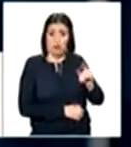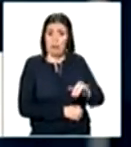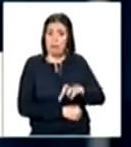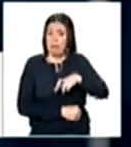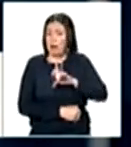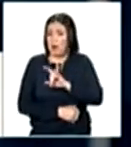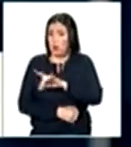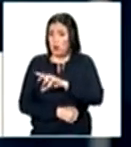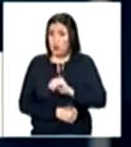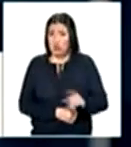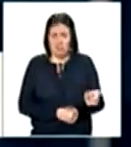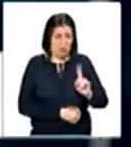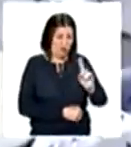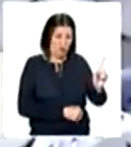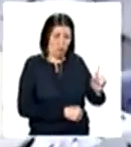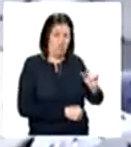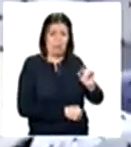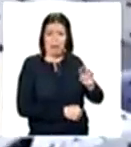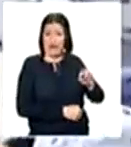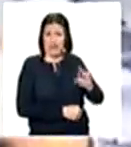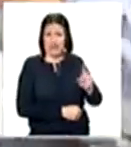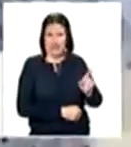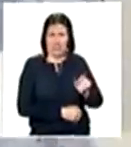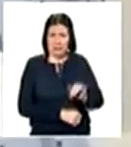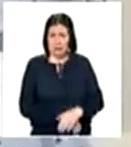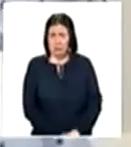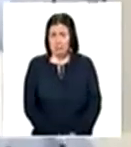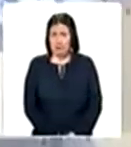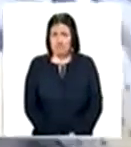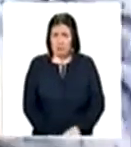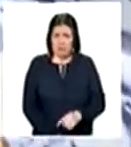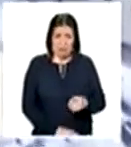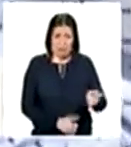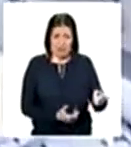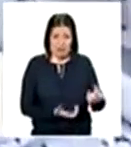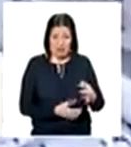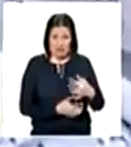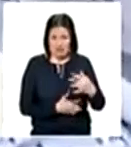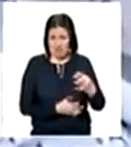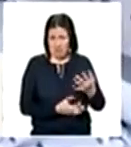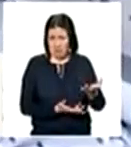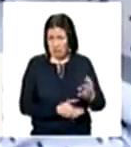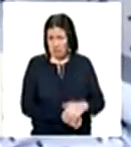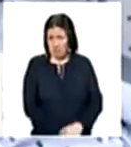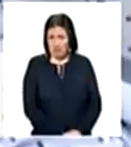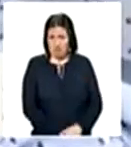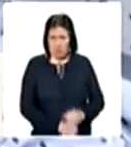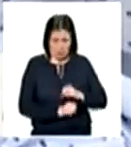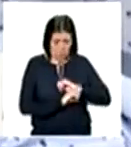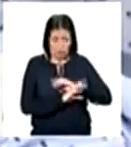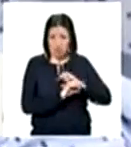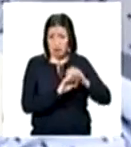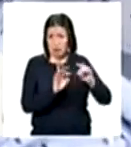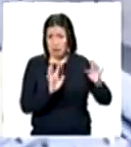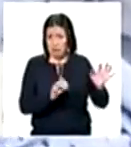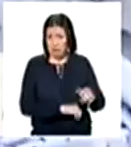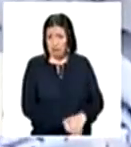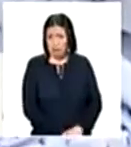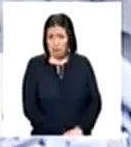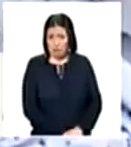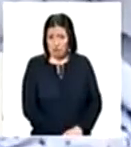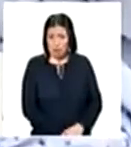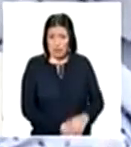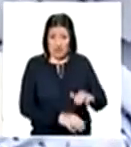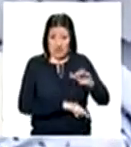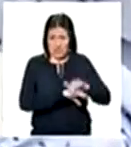y no Gabriel García Márquez. Estaría interesante poder difundirla en